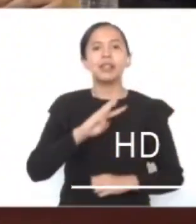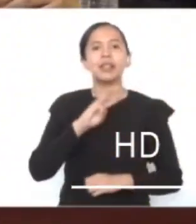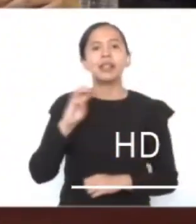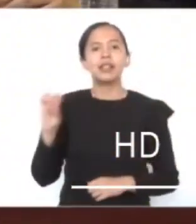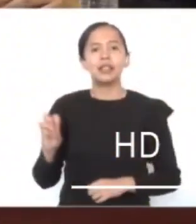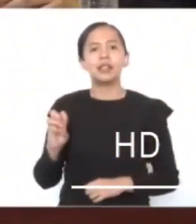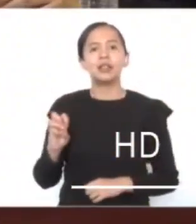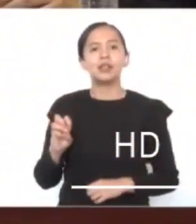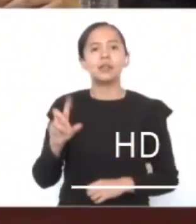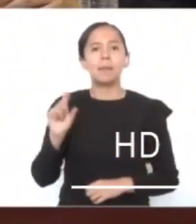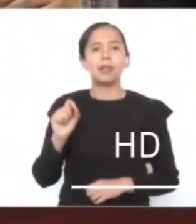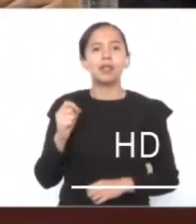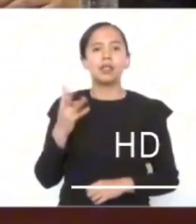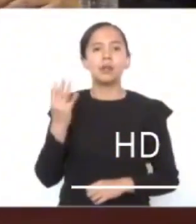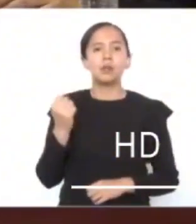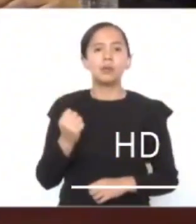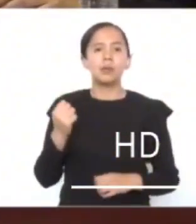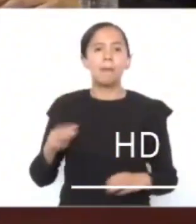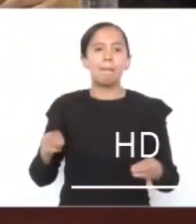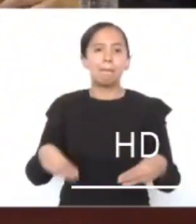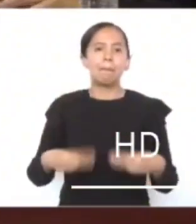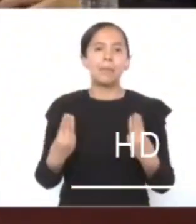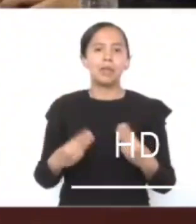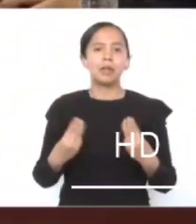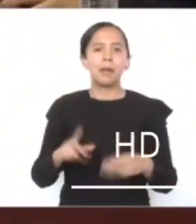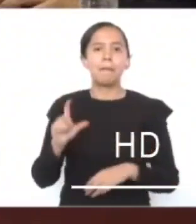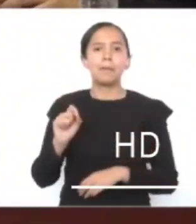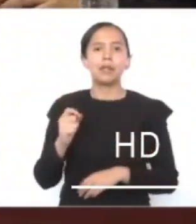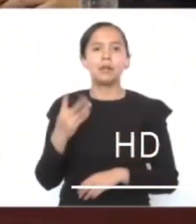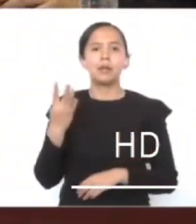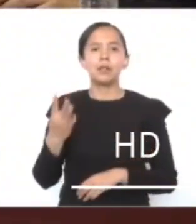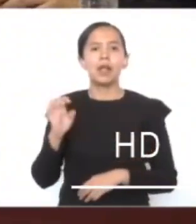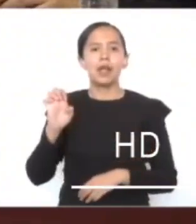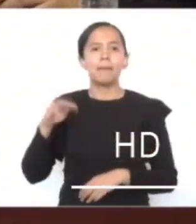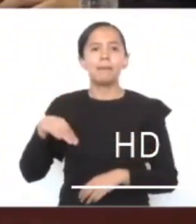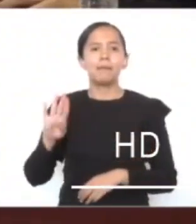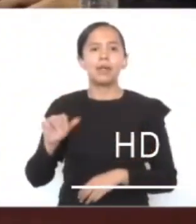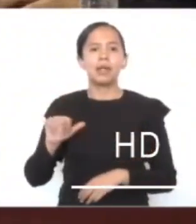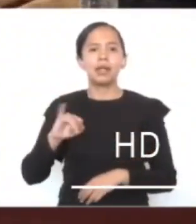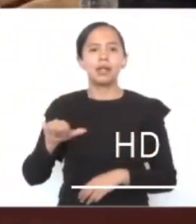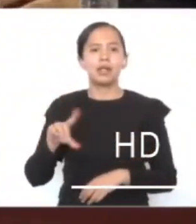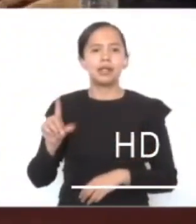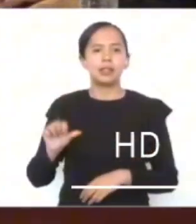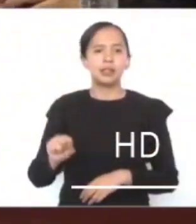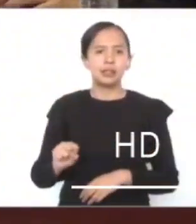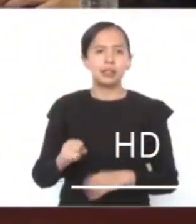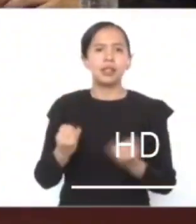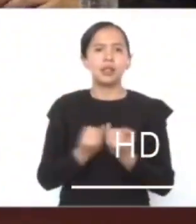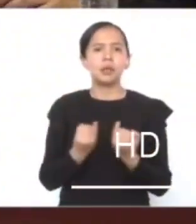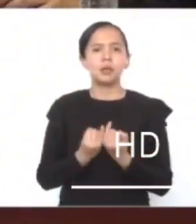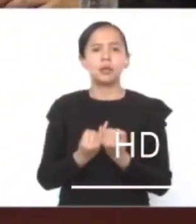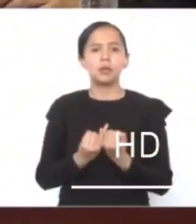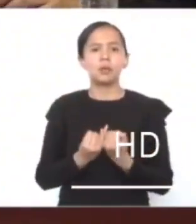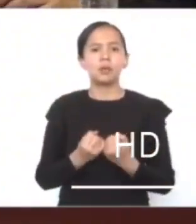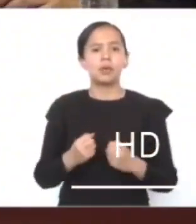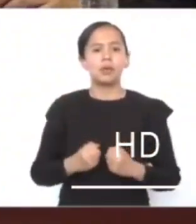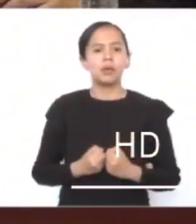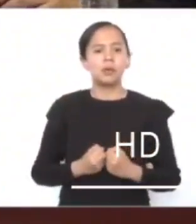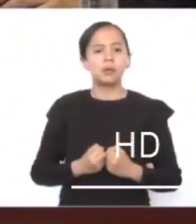329 mercados, 24 embajadas, 40 centros de transferencia